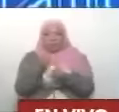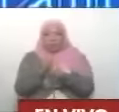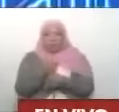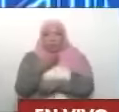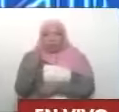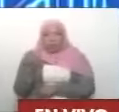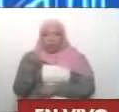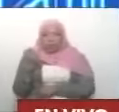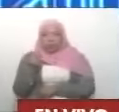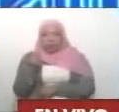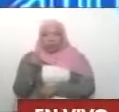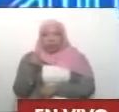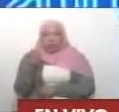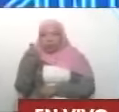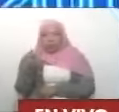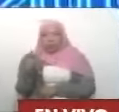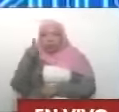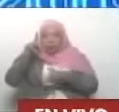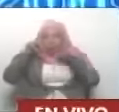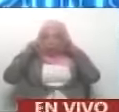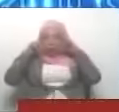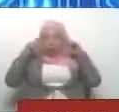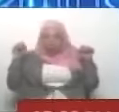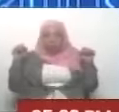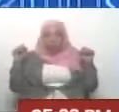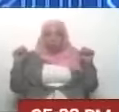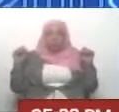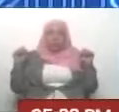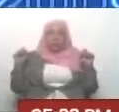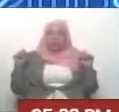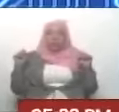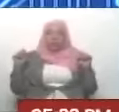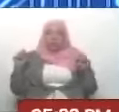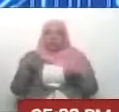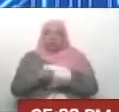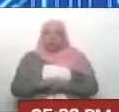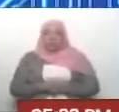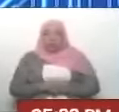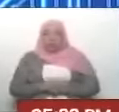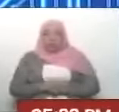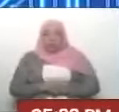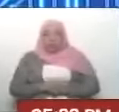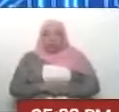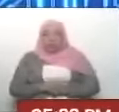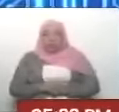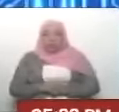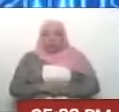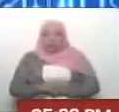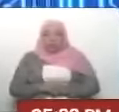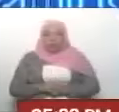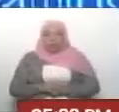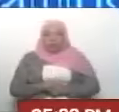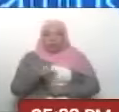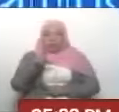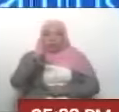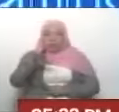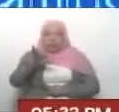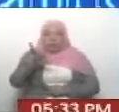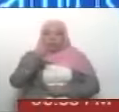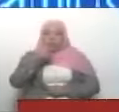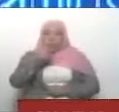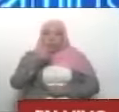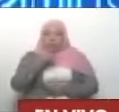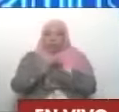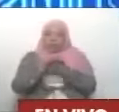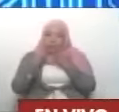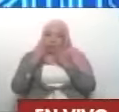joven profesional. Luis Villegas. Luis Villegas. Luis Villegas. Primeras declaraciones para la prensa. Ah, sí, vamos